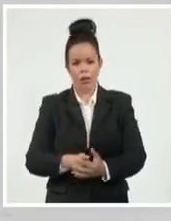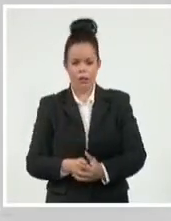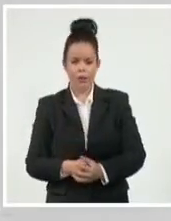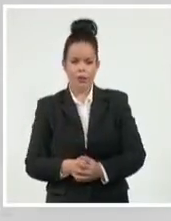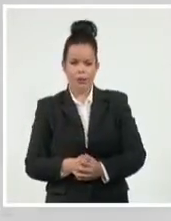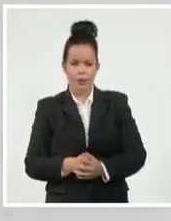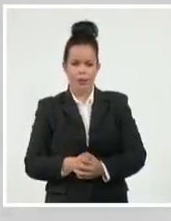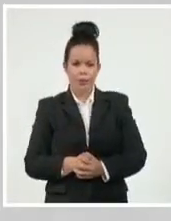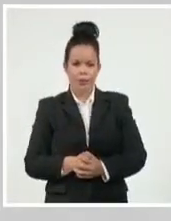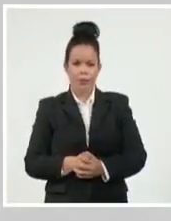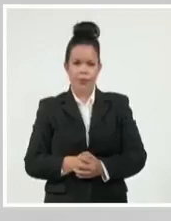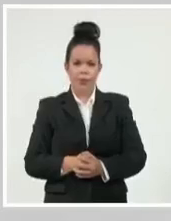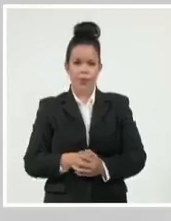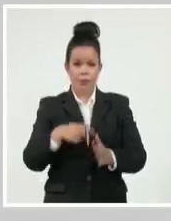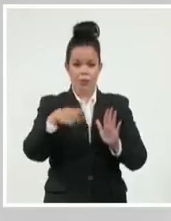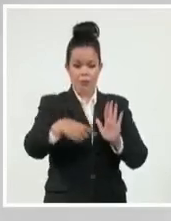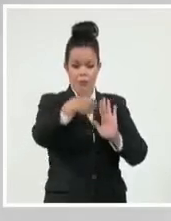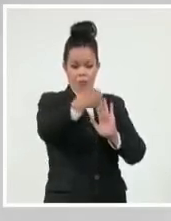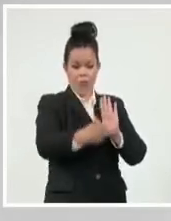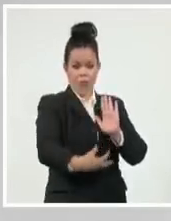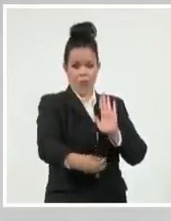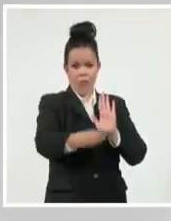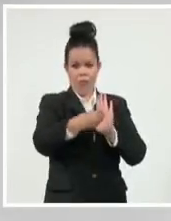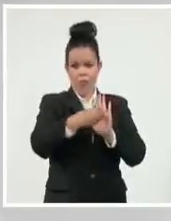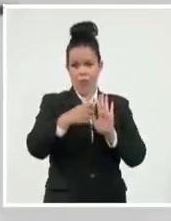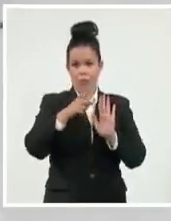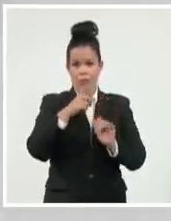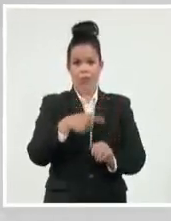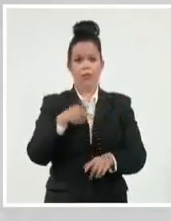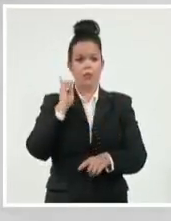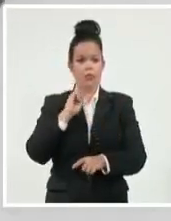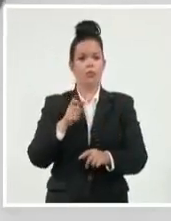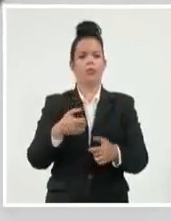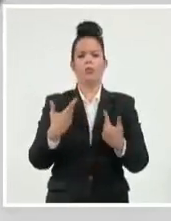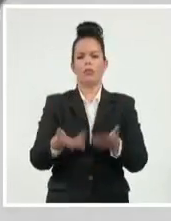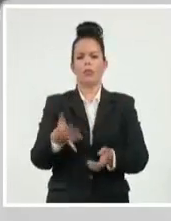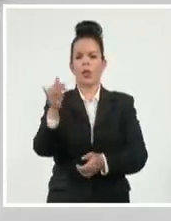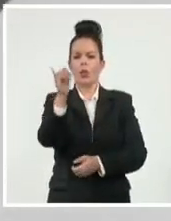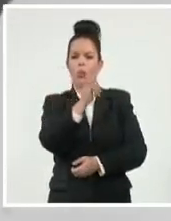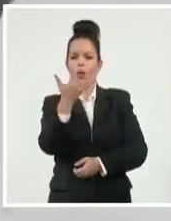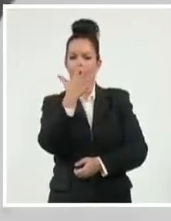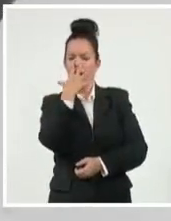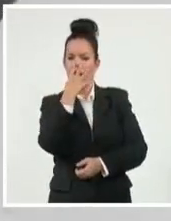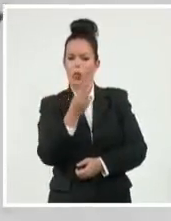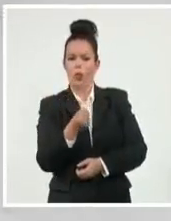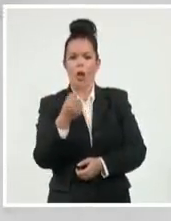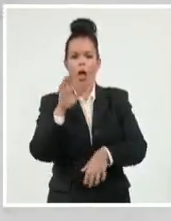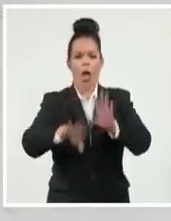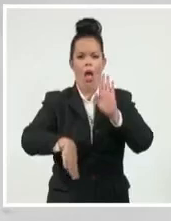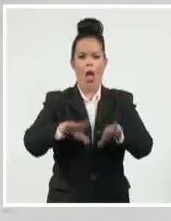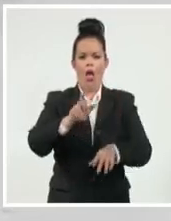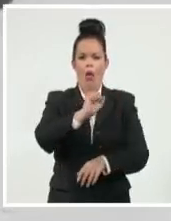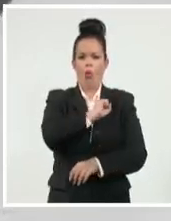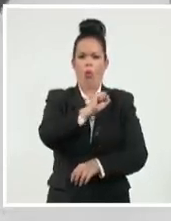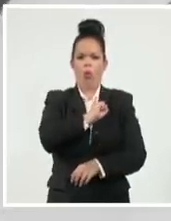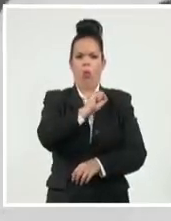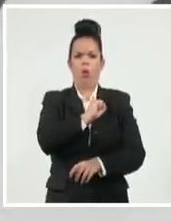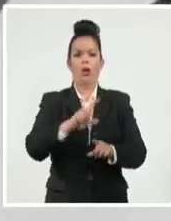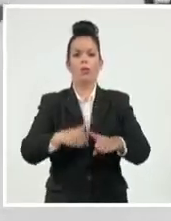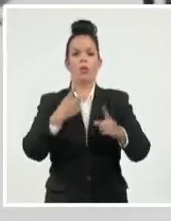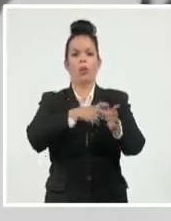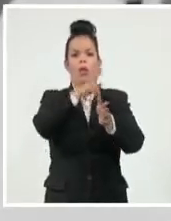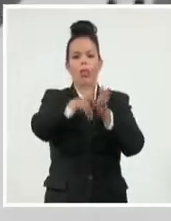En el programa estaba la famosa escena de la estación que tanto susto dio a los habaneros cuando vieron un tren que